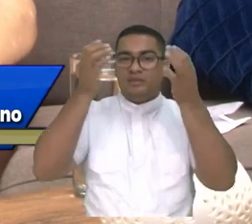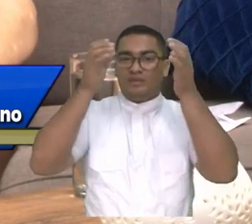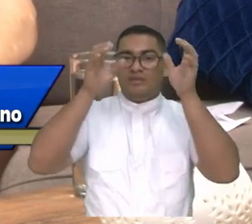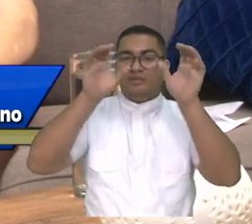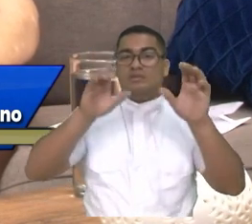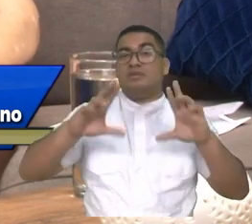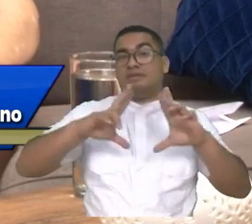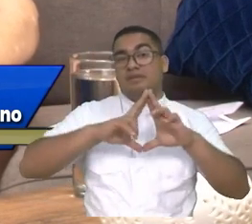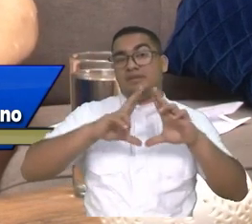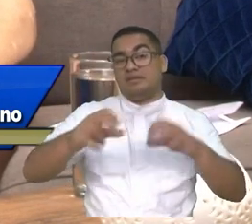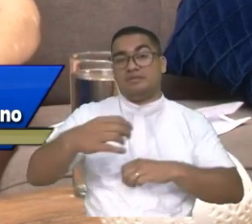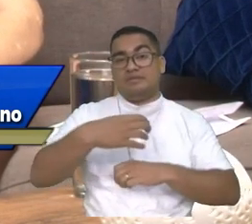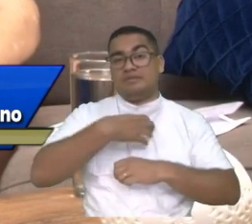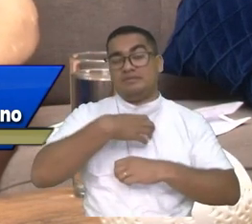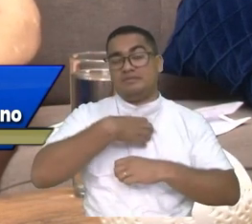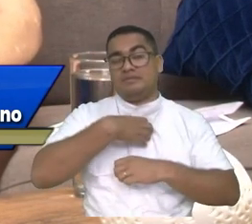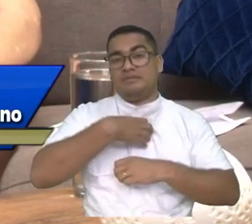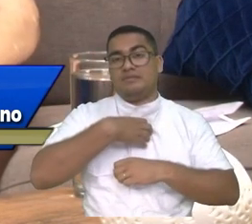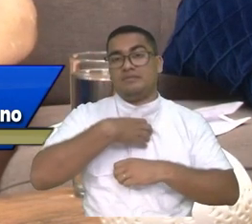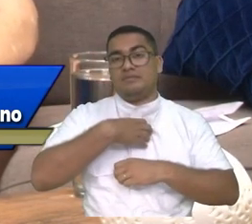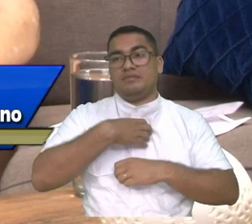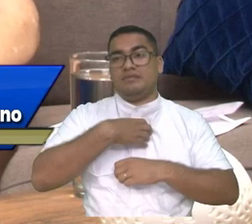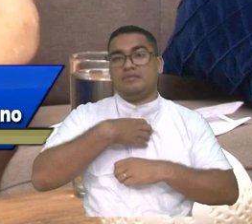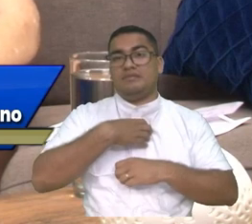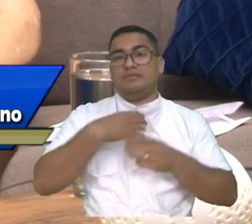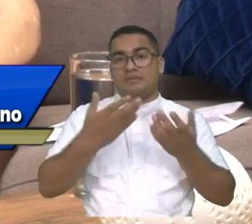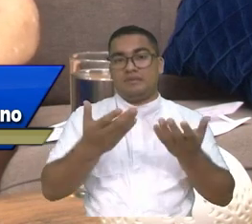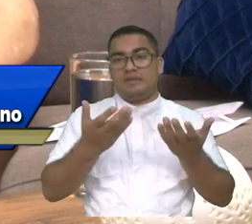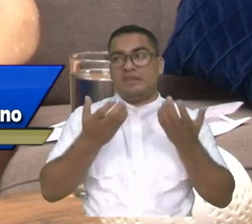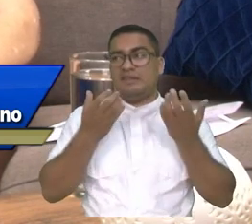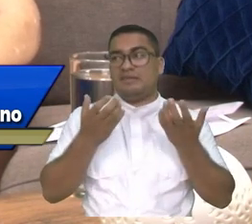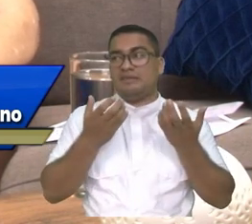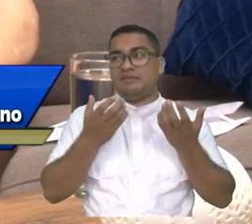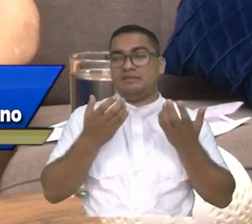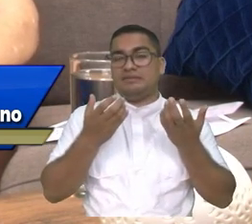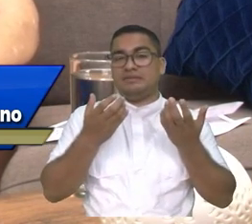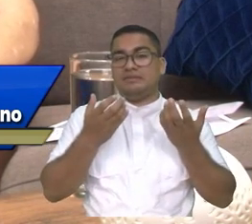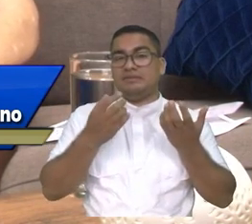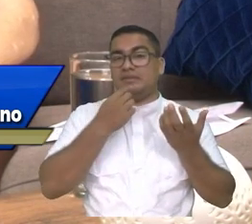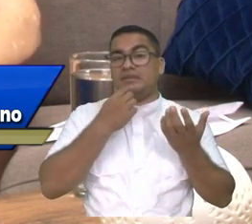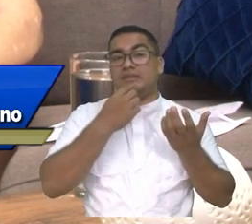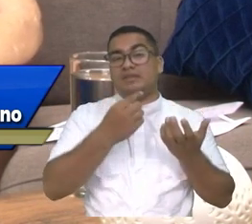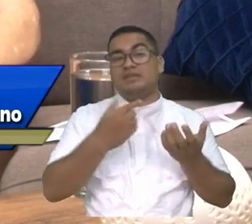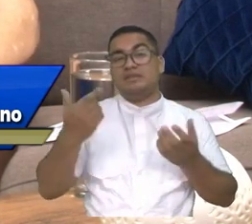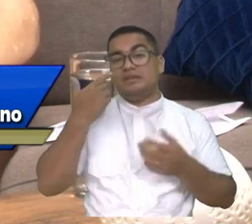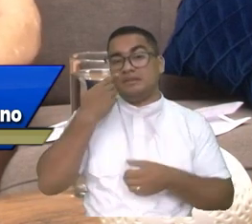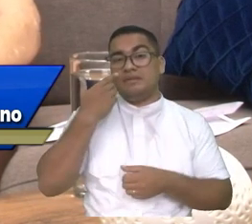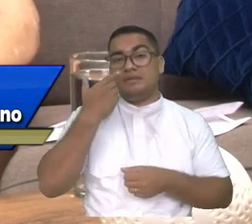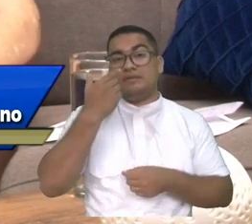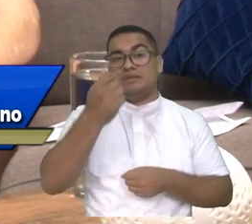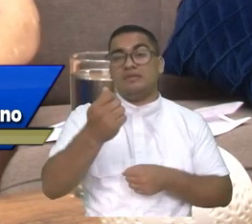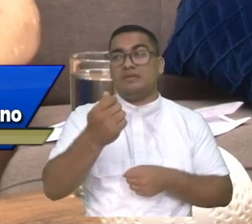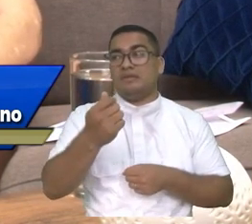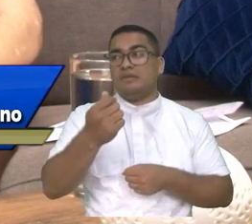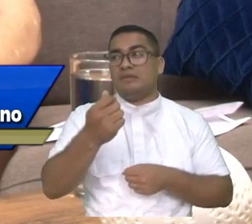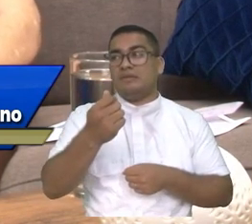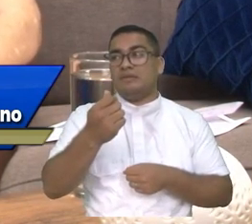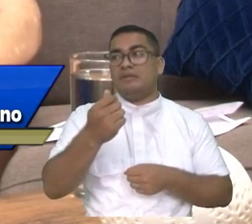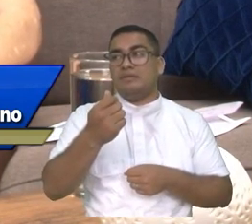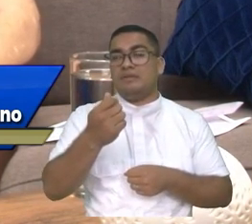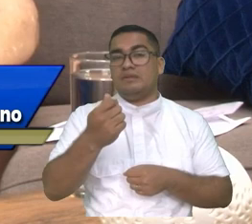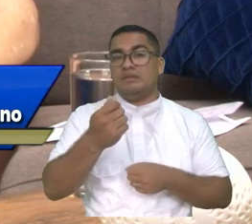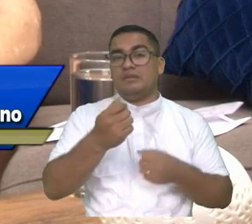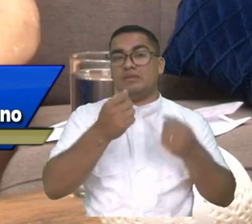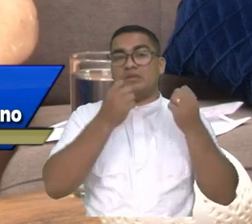de nuestra identidad en Nicaragua. Queremos hacerle un reconocimiento público